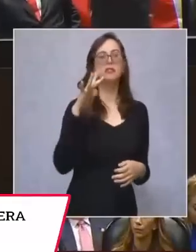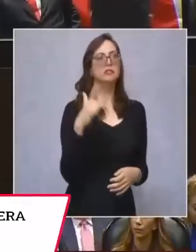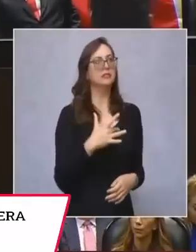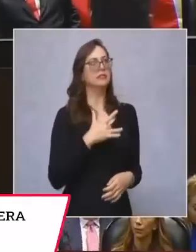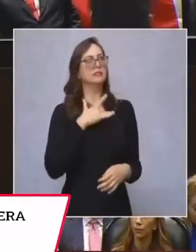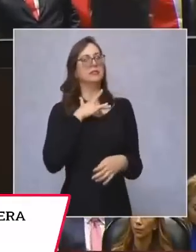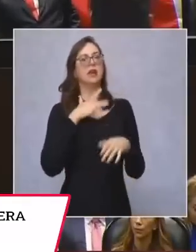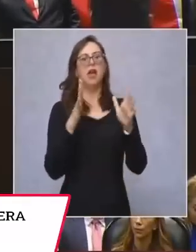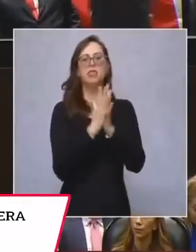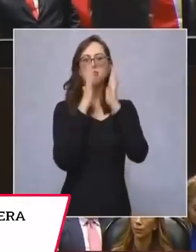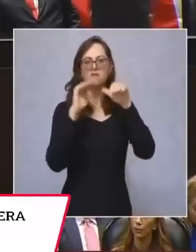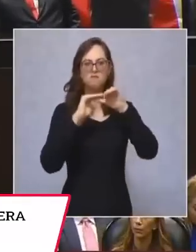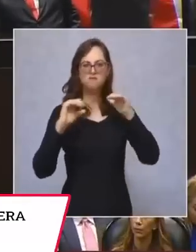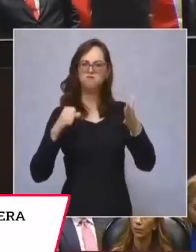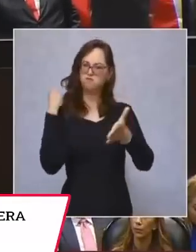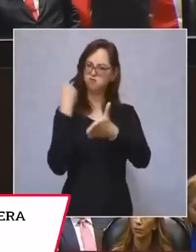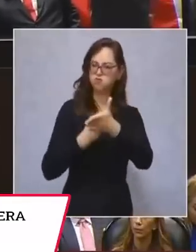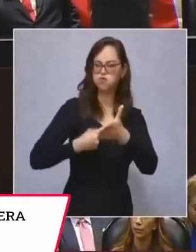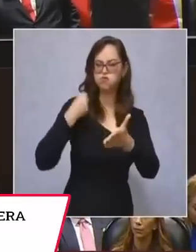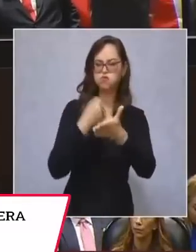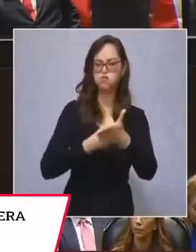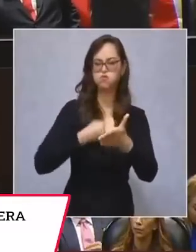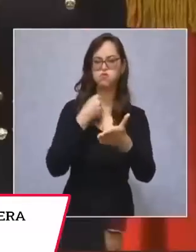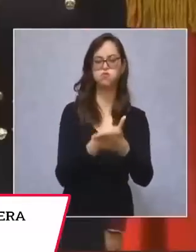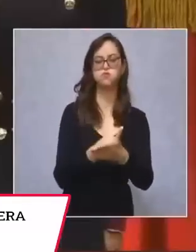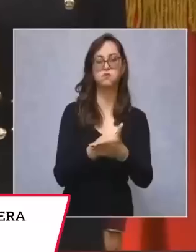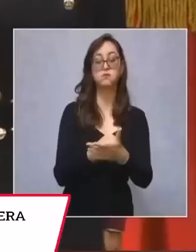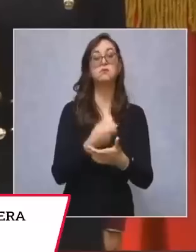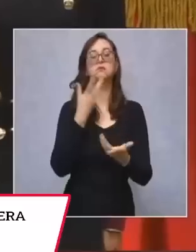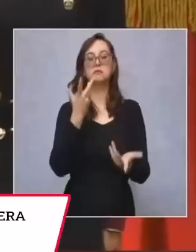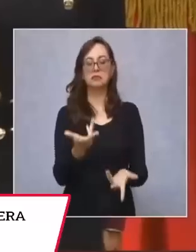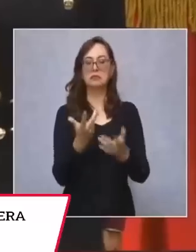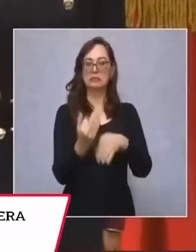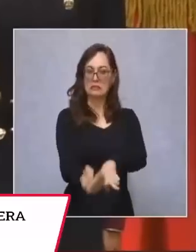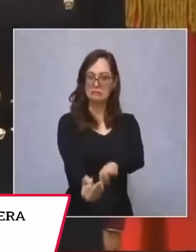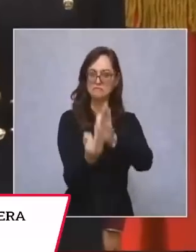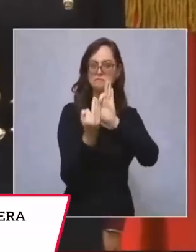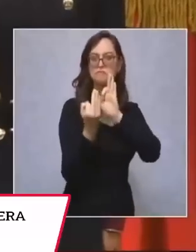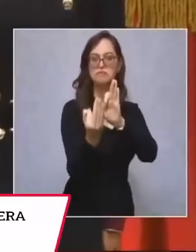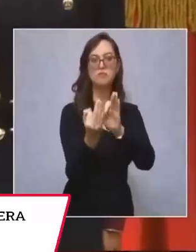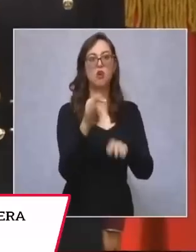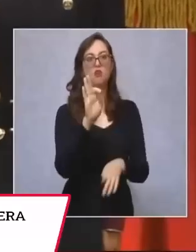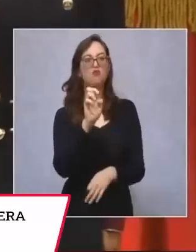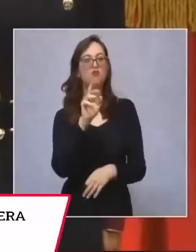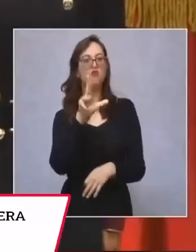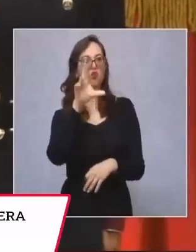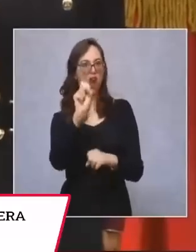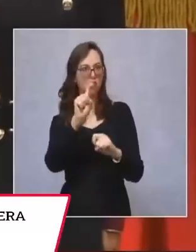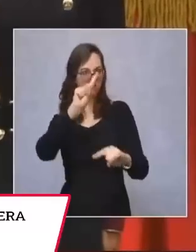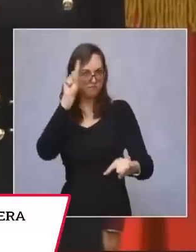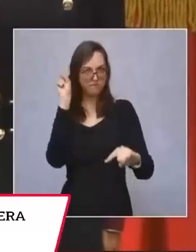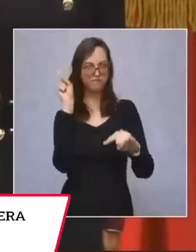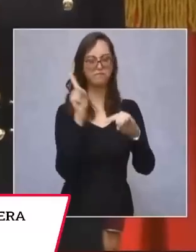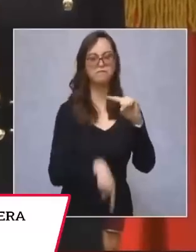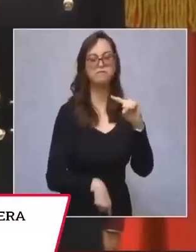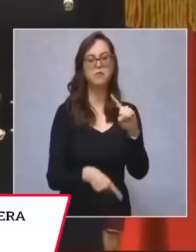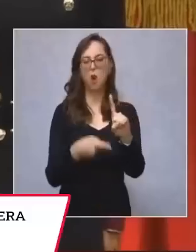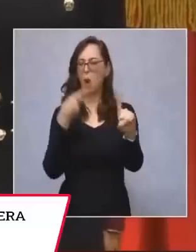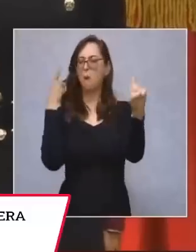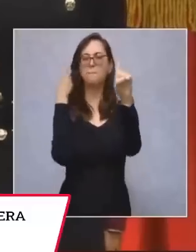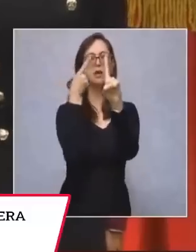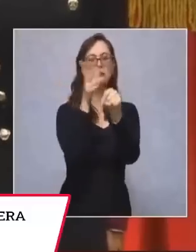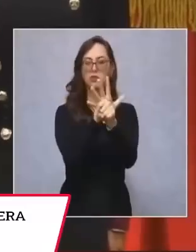estas reformas que vimos en este sexenio que fueron judicializadas. 1.8 millones de barriles es el compromiso para